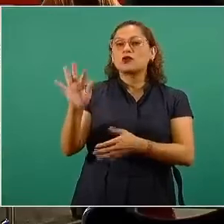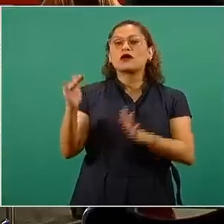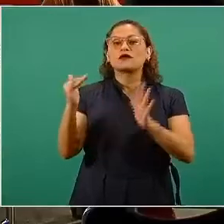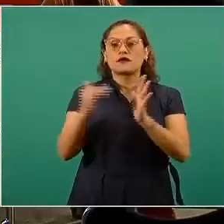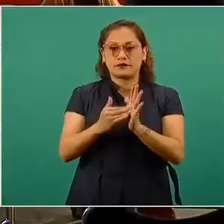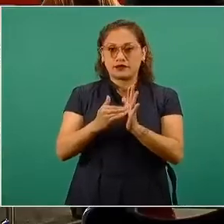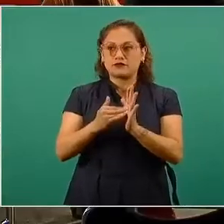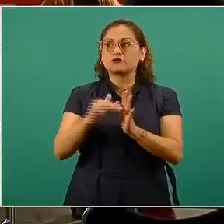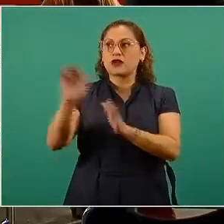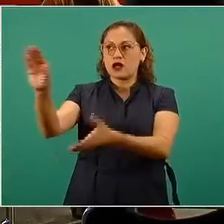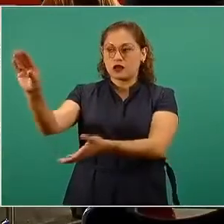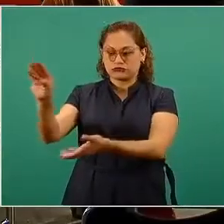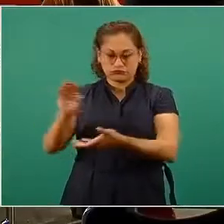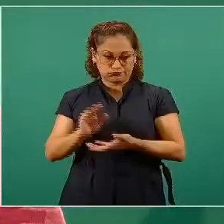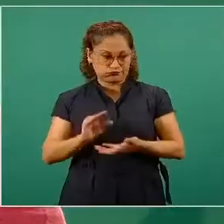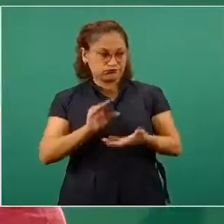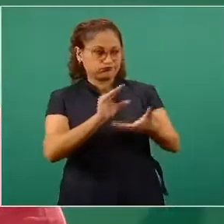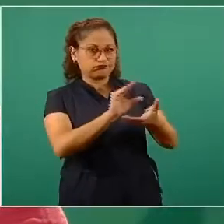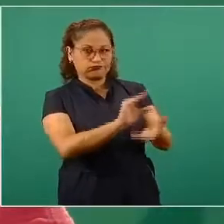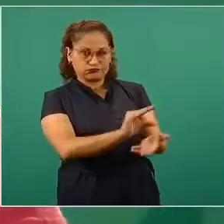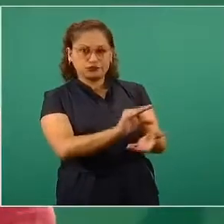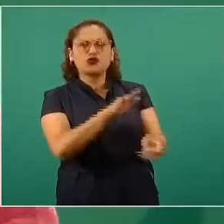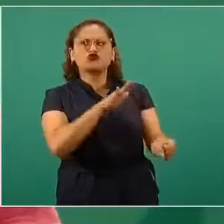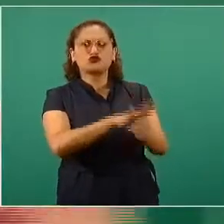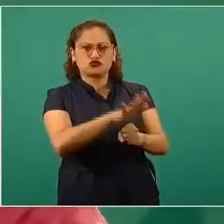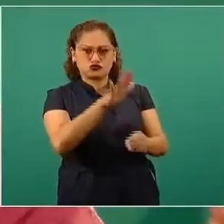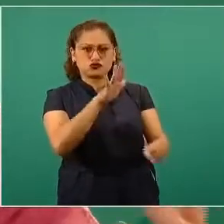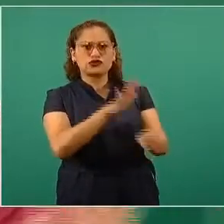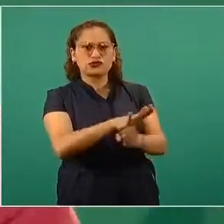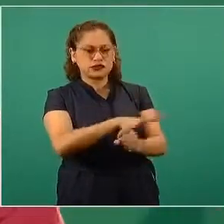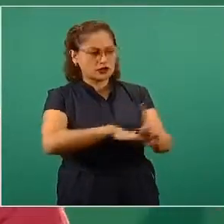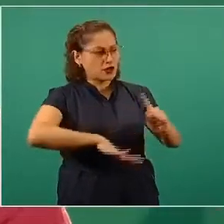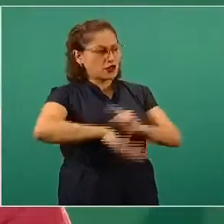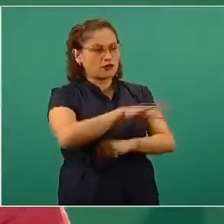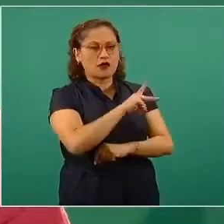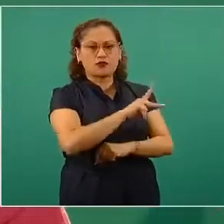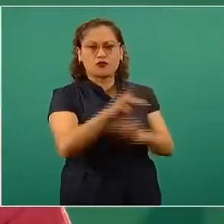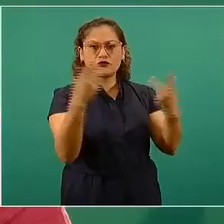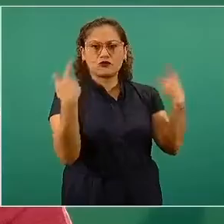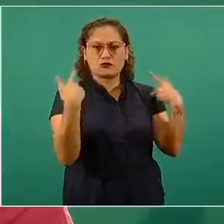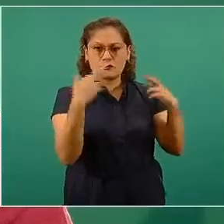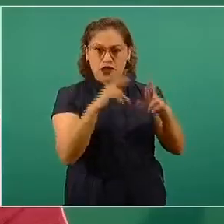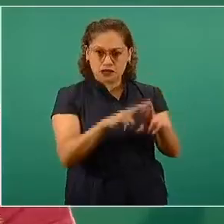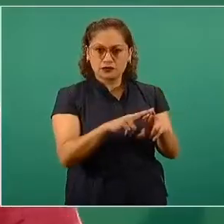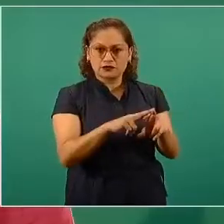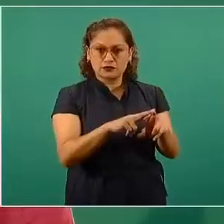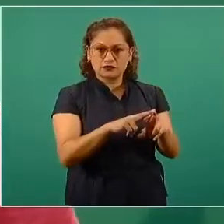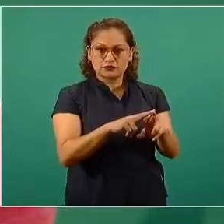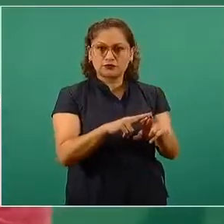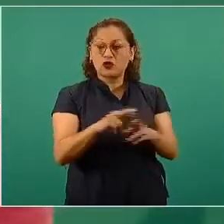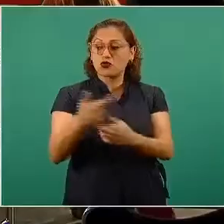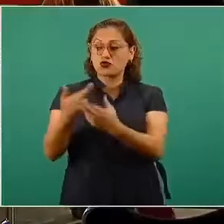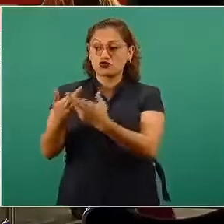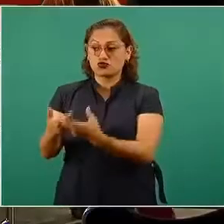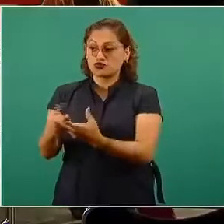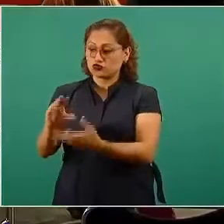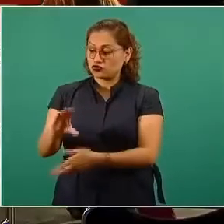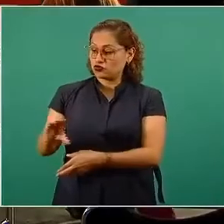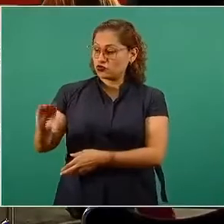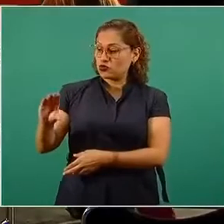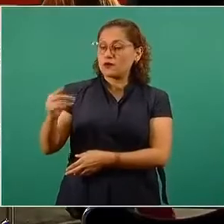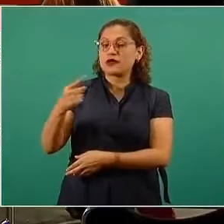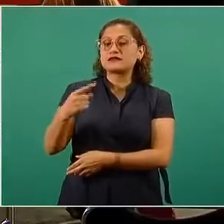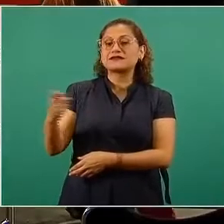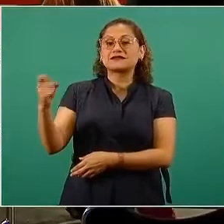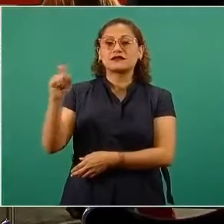A ese estado se le puede dar la dotación suficiente para vacunar a todo su personal educativo y sobran otras